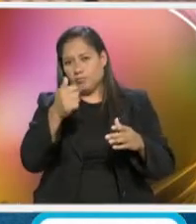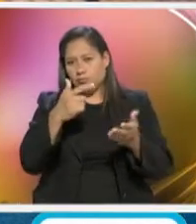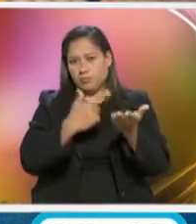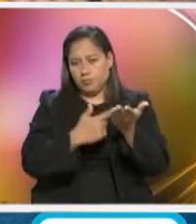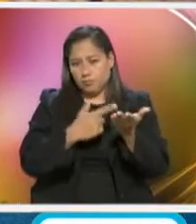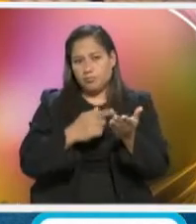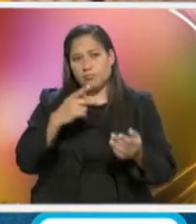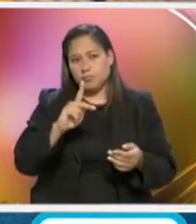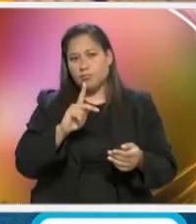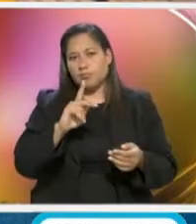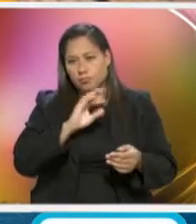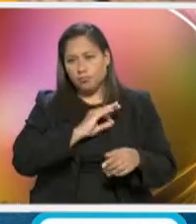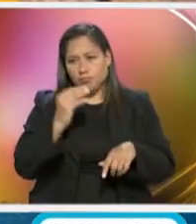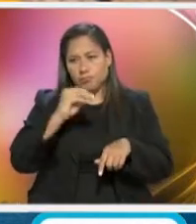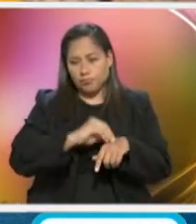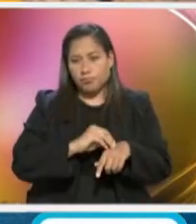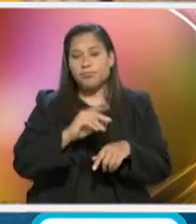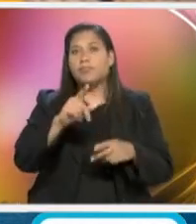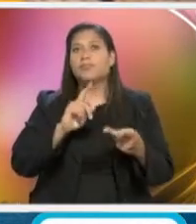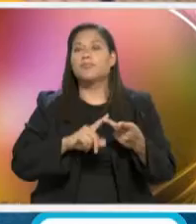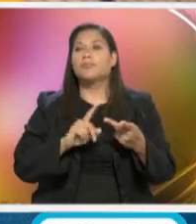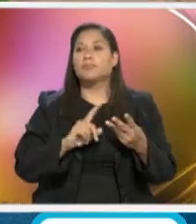pero Ya. también podrías incluirlo. Muy bien.